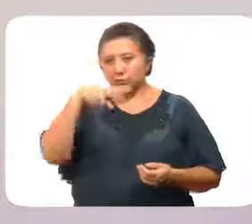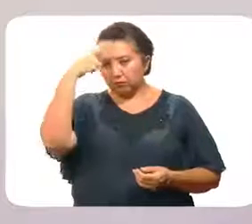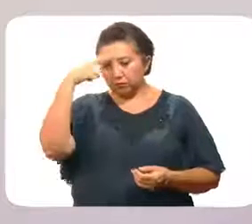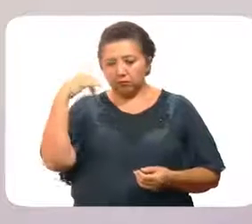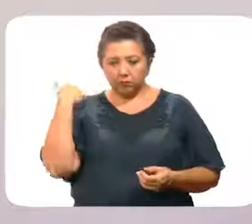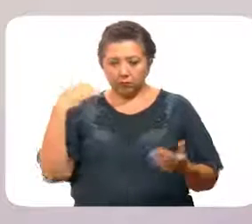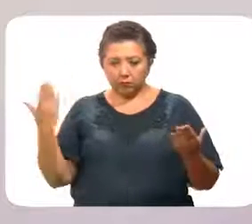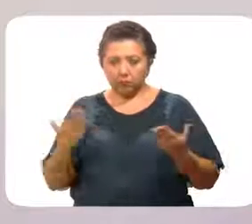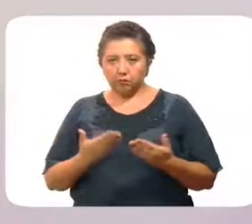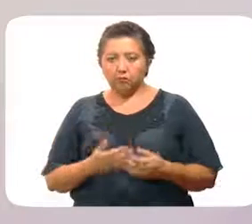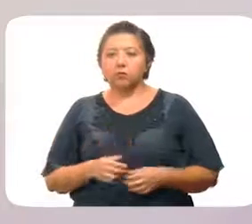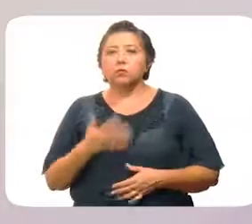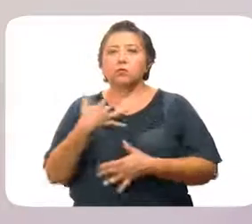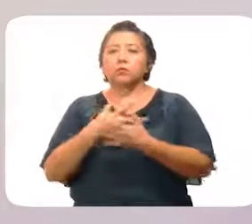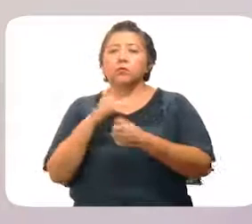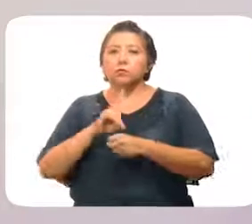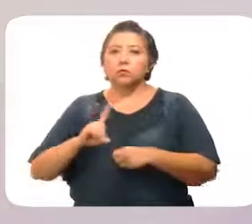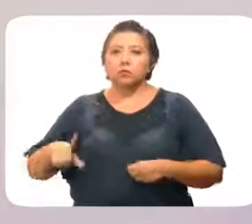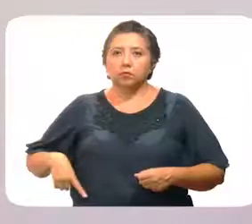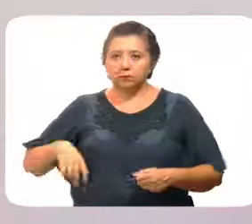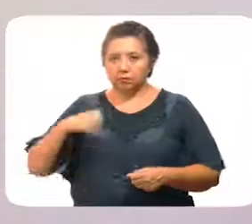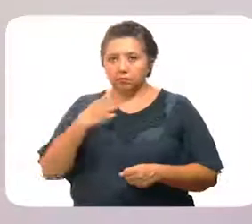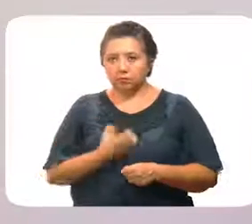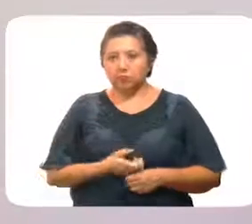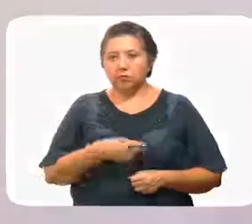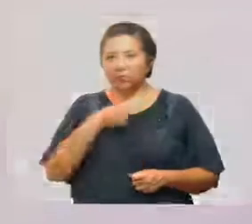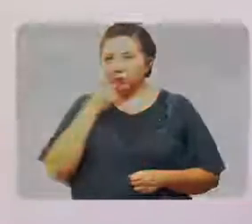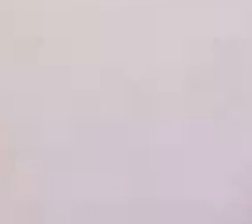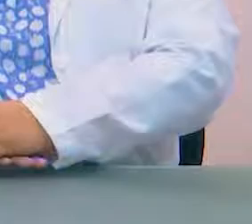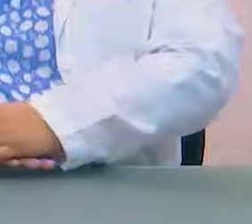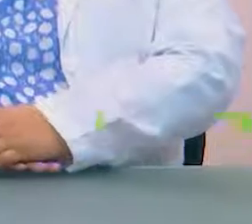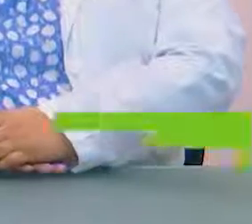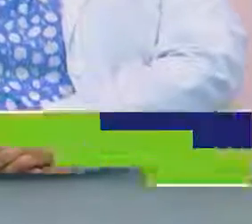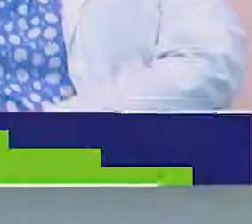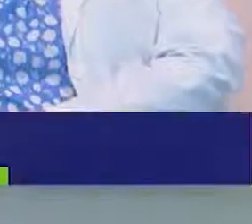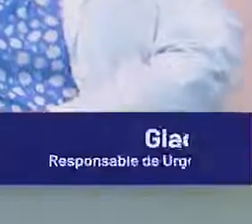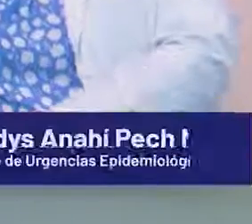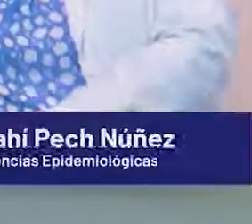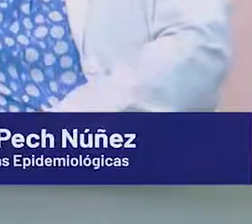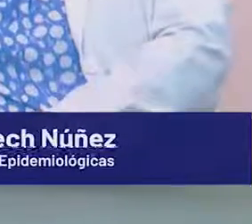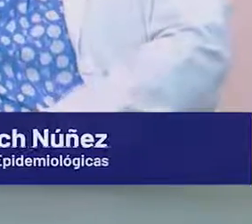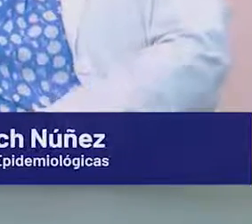presentación con el semáforo quincenal del Gobierno federal. Es todo el reporte,